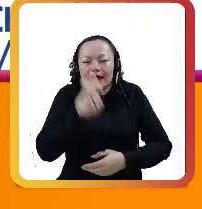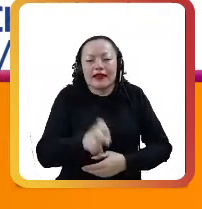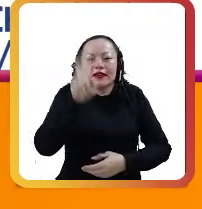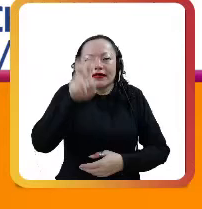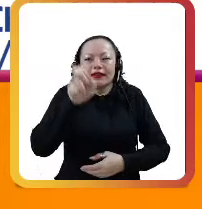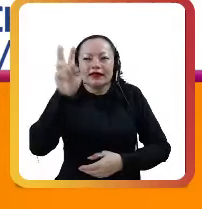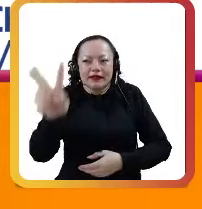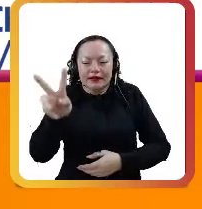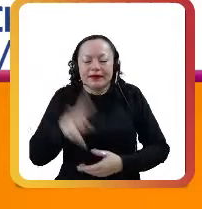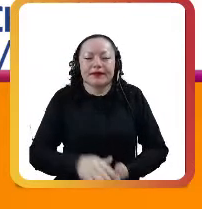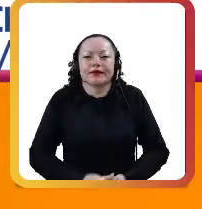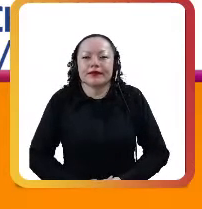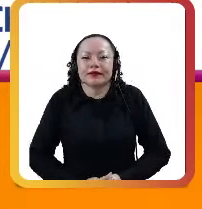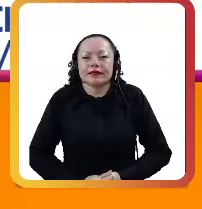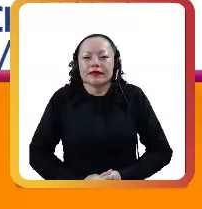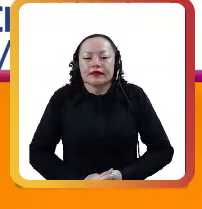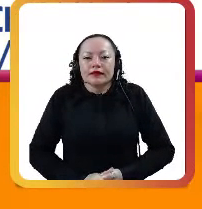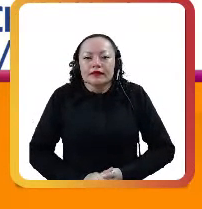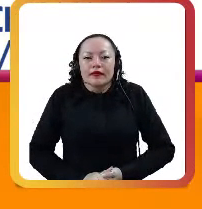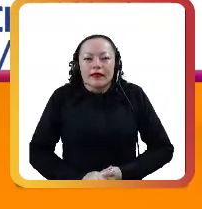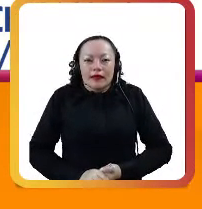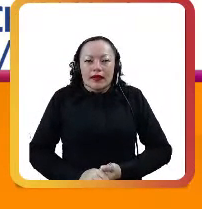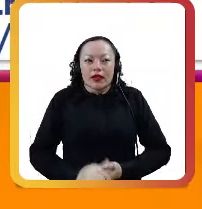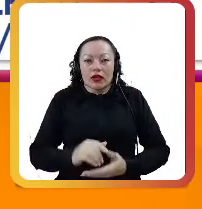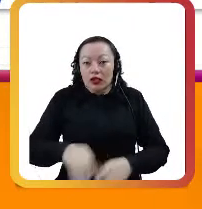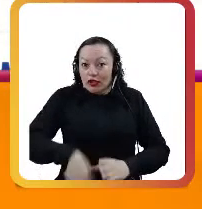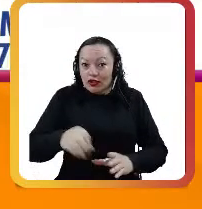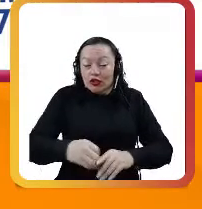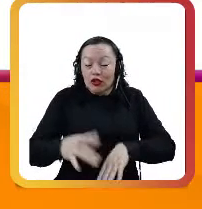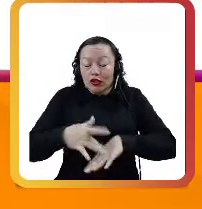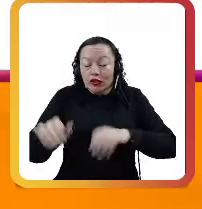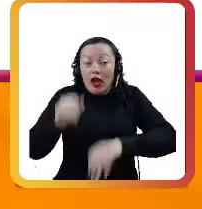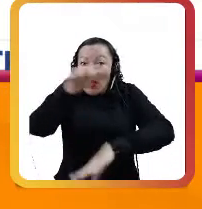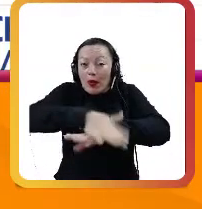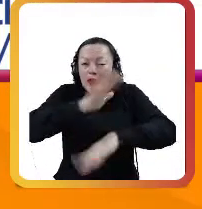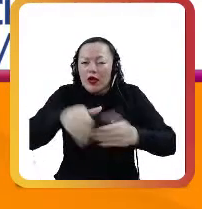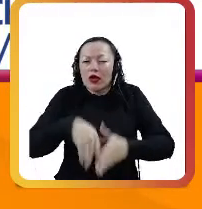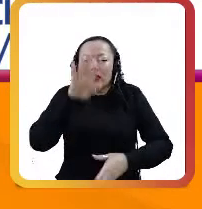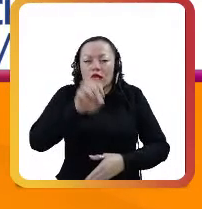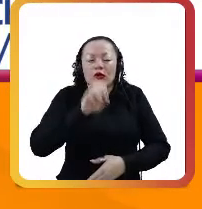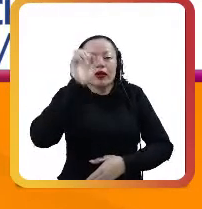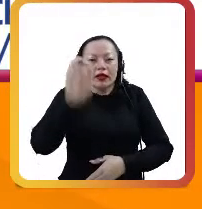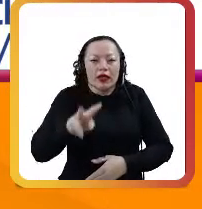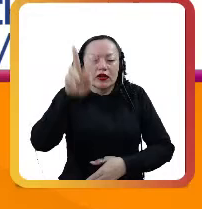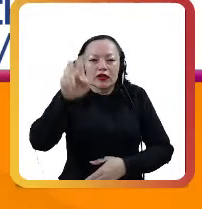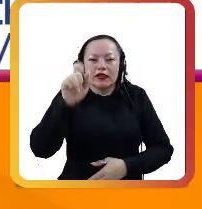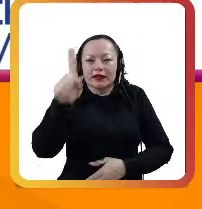27-72, 2-7-7-2. El sorteo del Dorado Tarde 92-71,